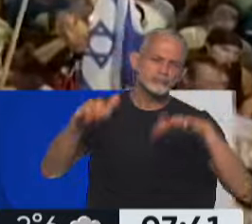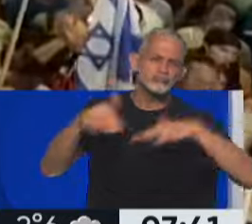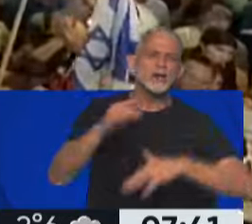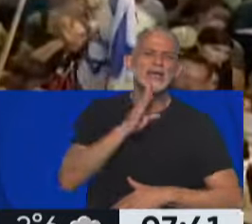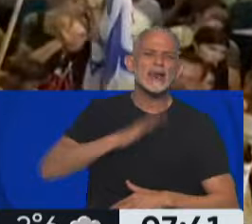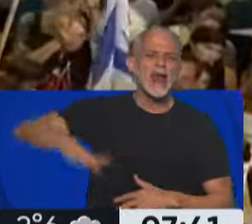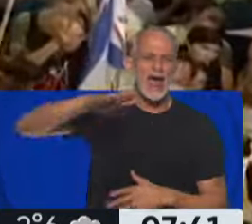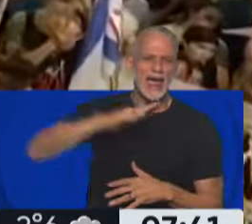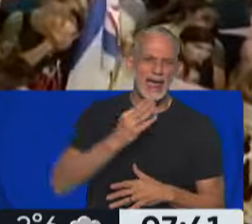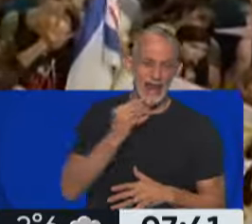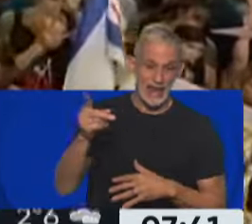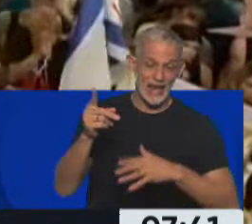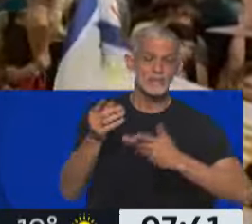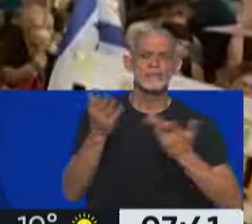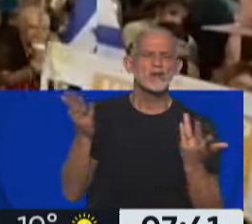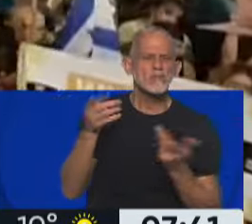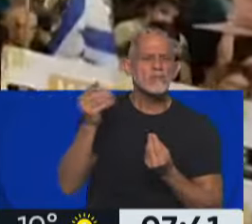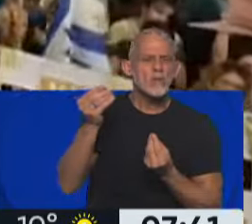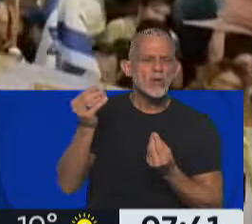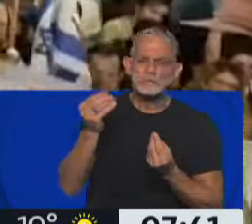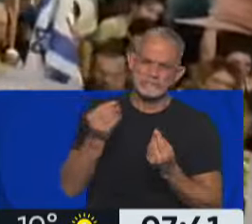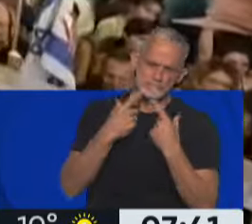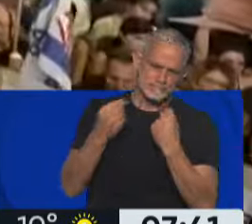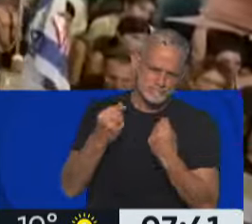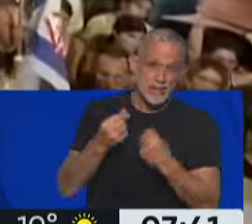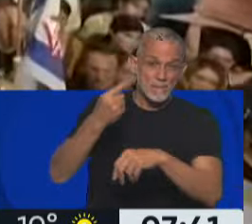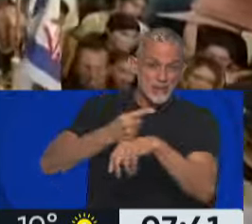La información del exterior ahora. Miles de personas salieron a las calles de Israel. Los manifestantes rechazaron la política